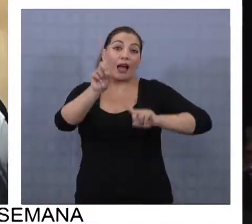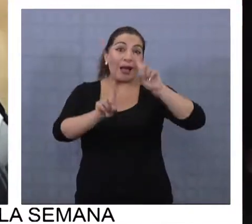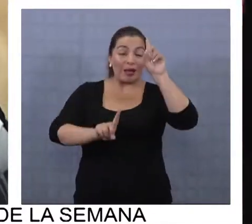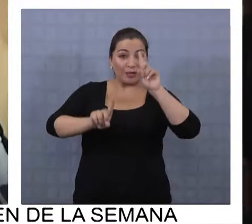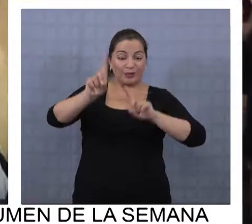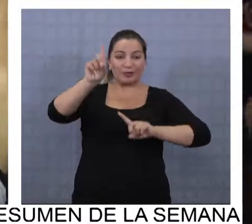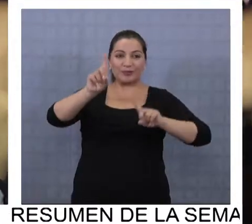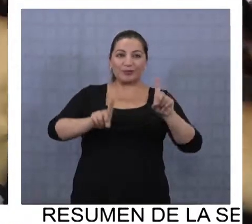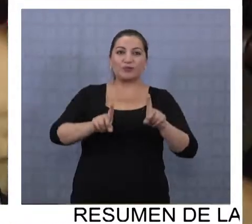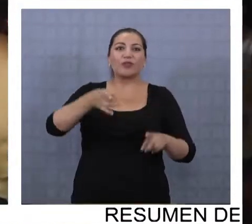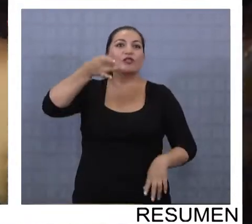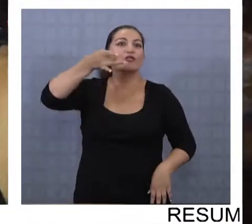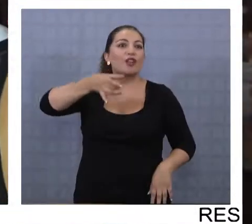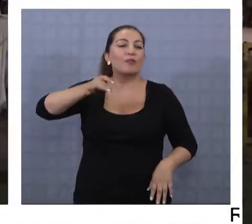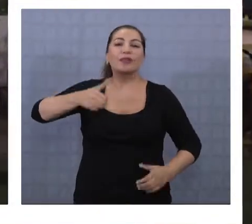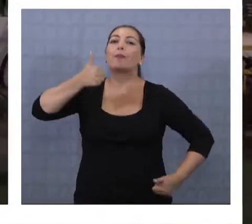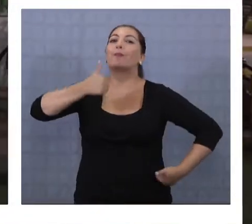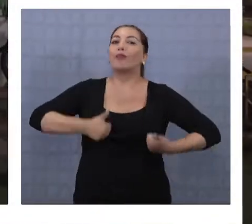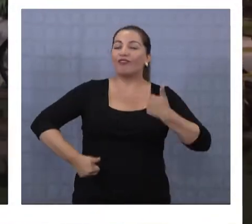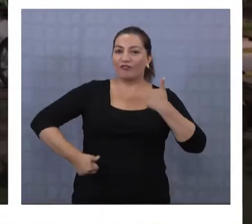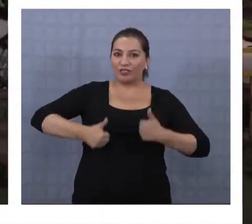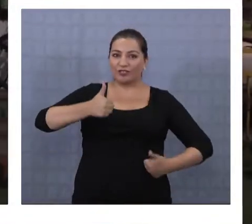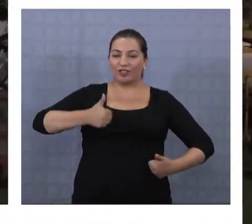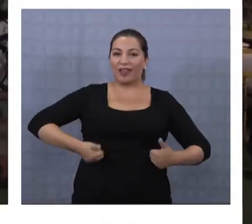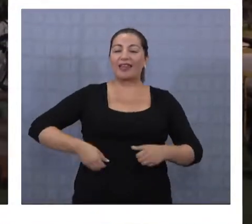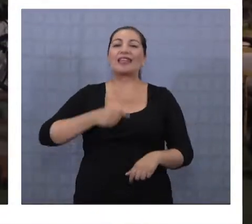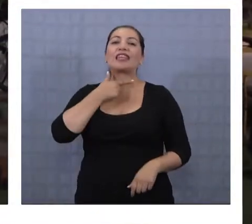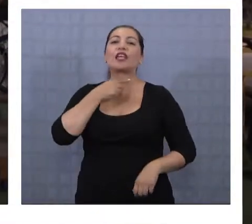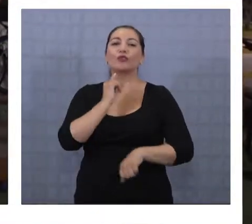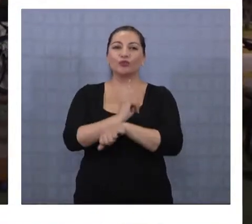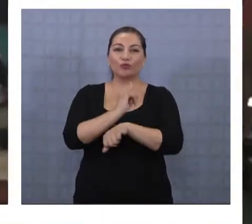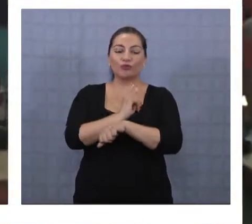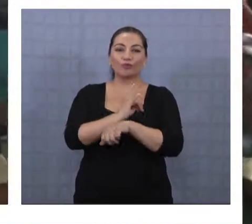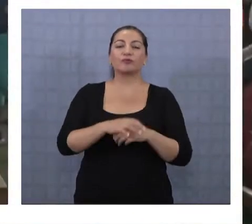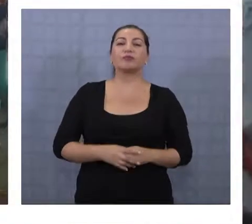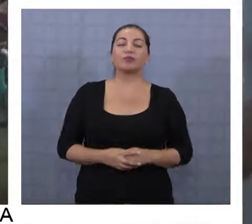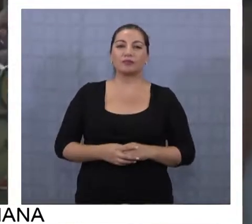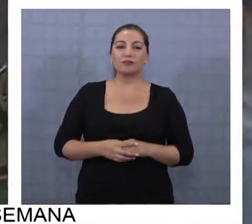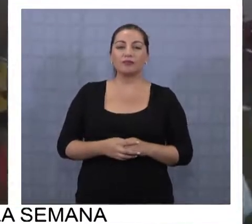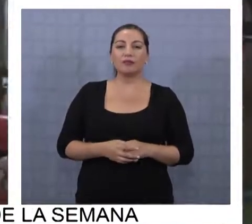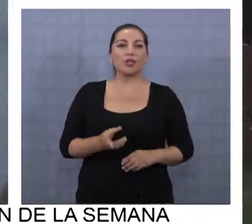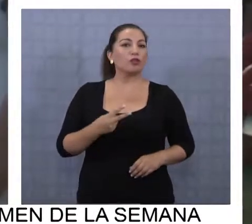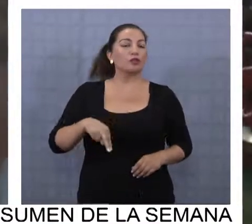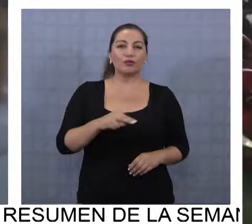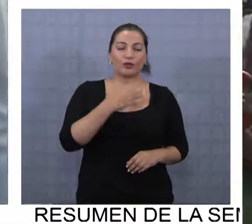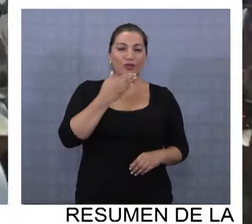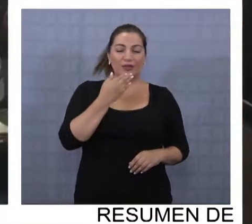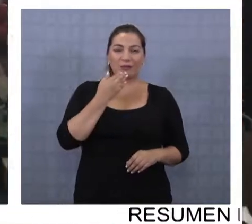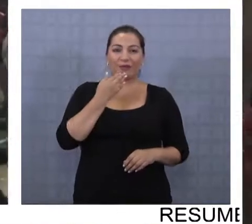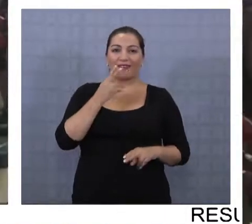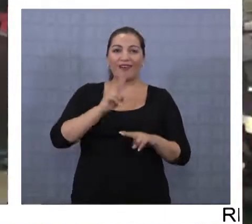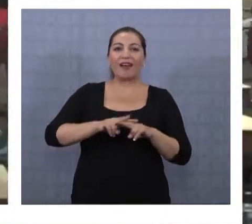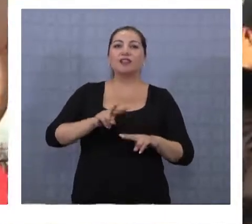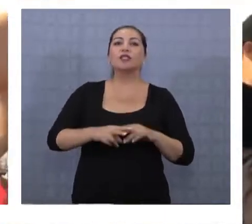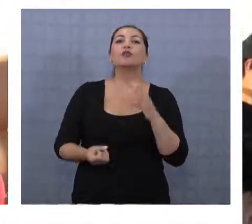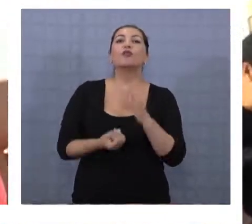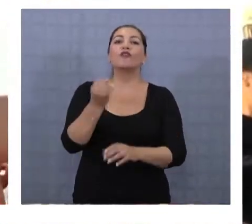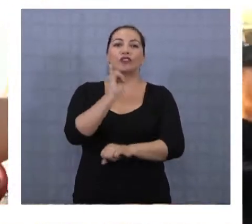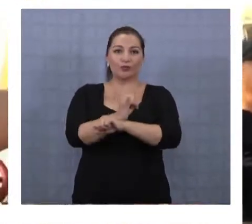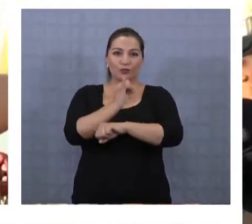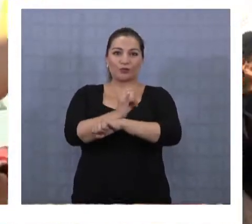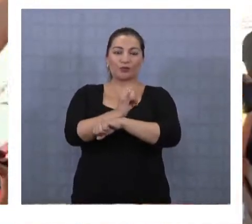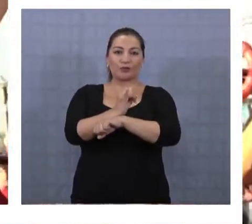incluso se dediquen profesionalmente a ser instructores. Mira, lo que hemos logrado también es ir sacando nuevos